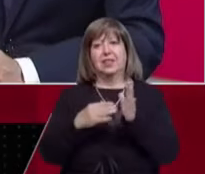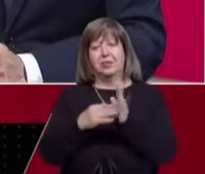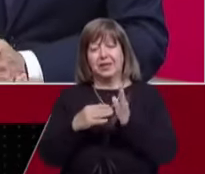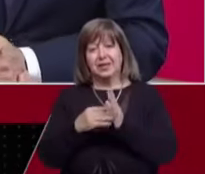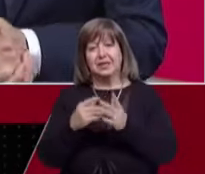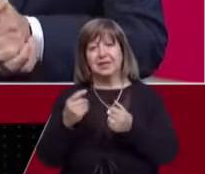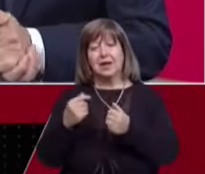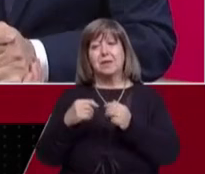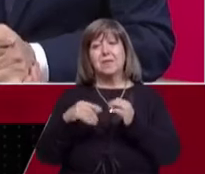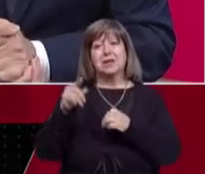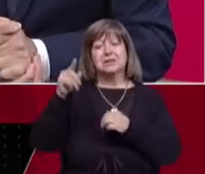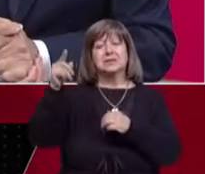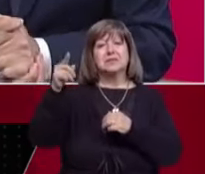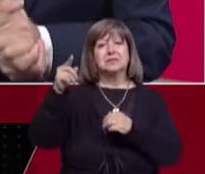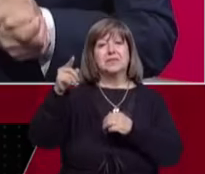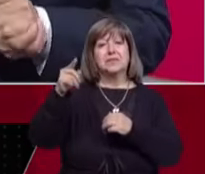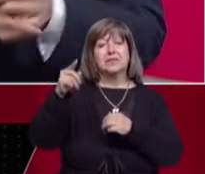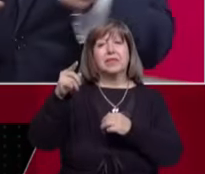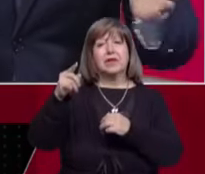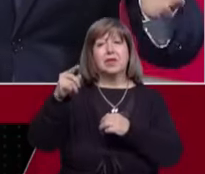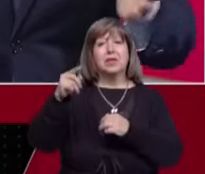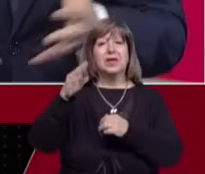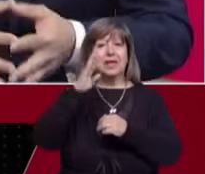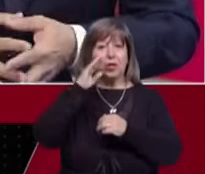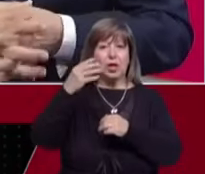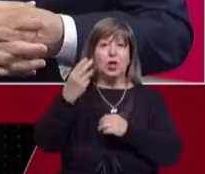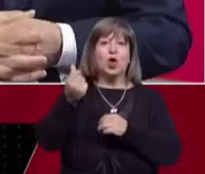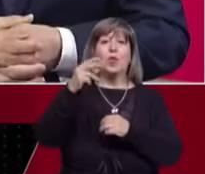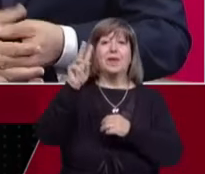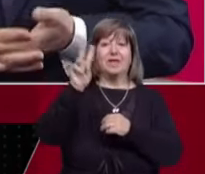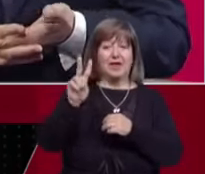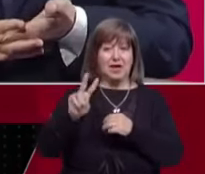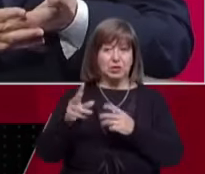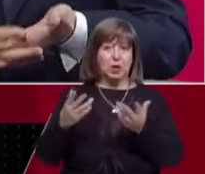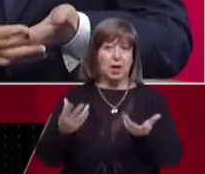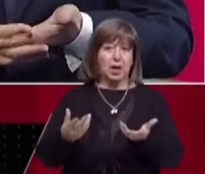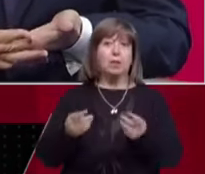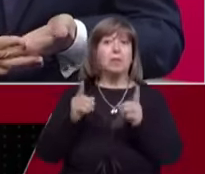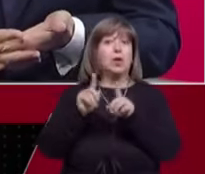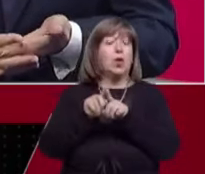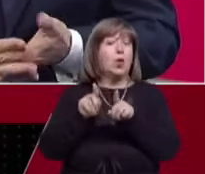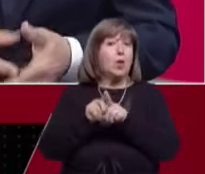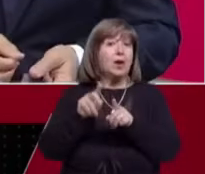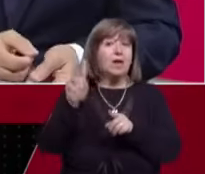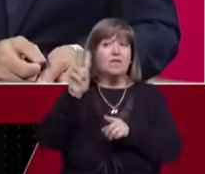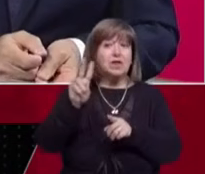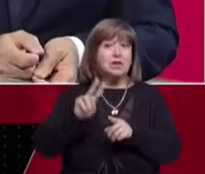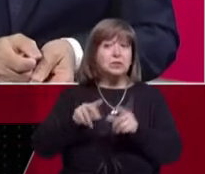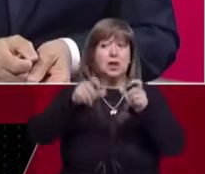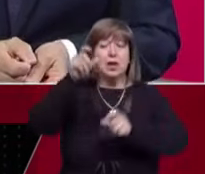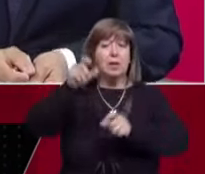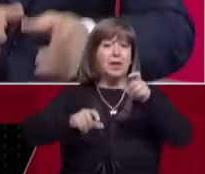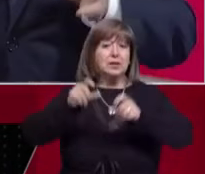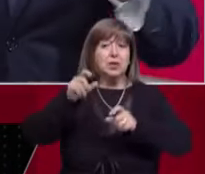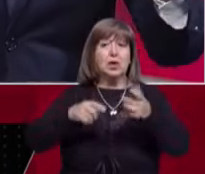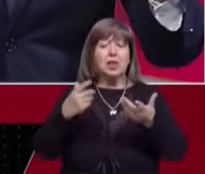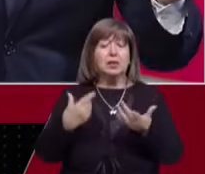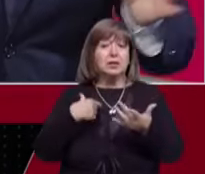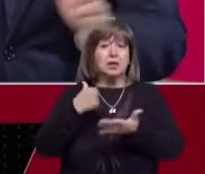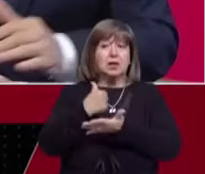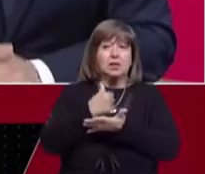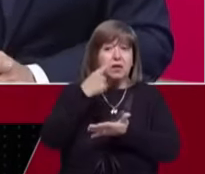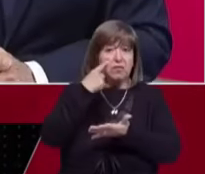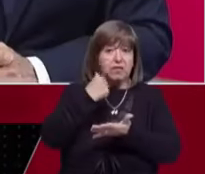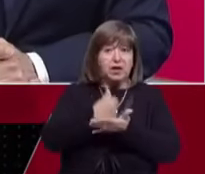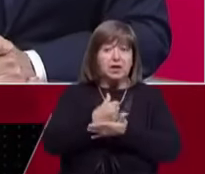a Venezuela los productos de PDVSA. Pero ustedes saben también los exiliados venezolanos que cuentan sus magros ingresos. El